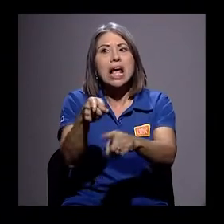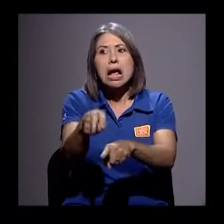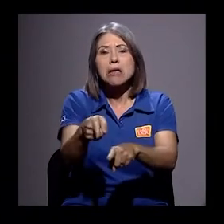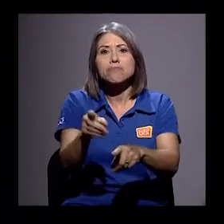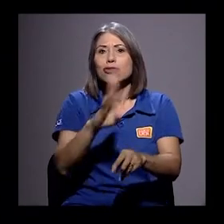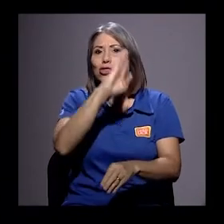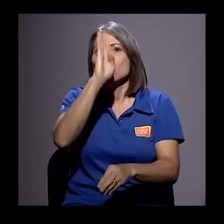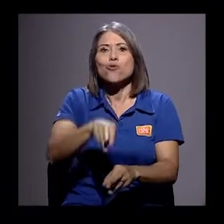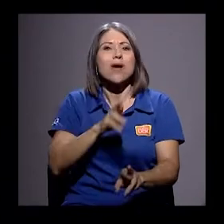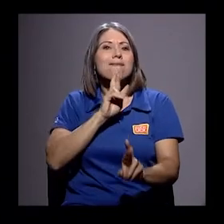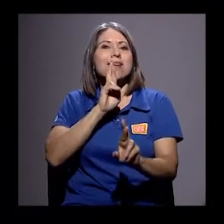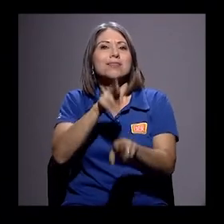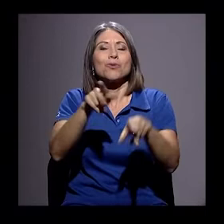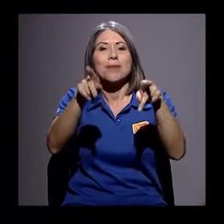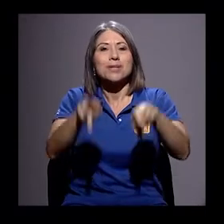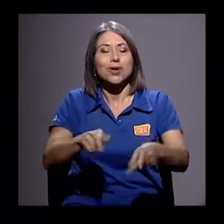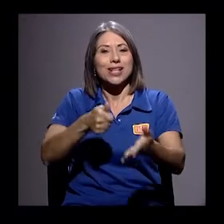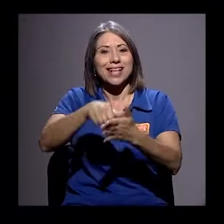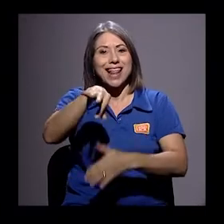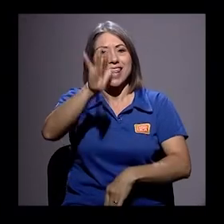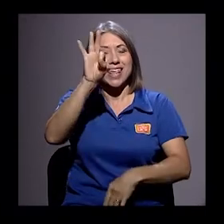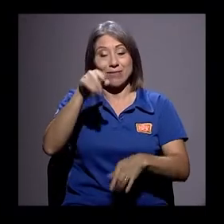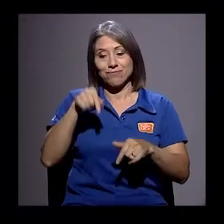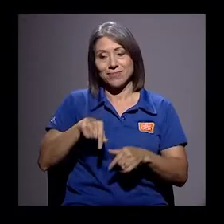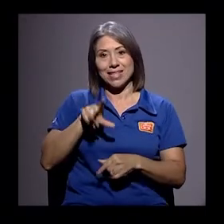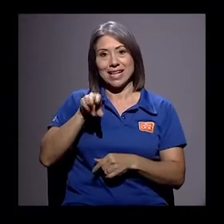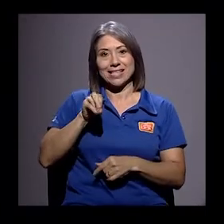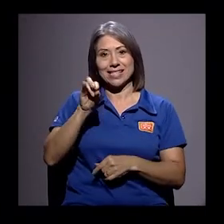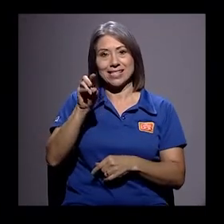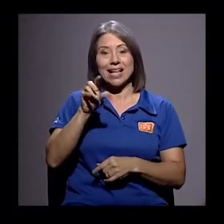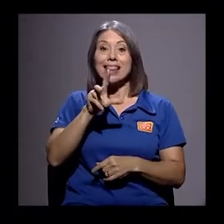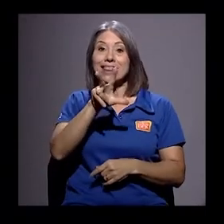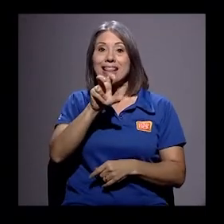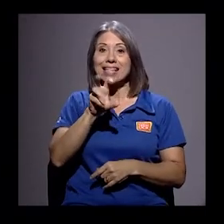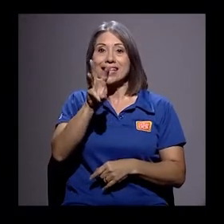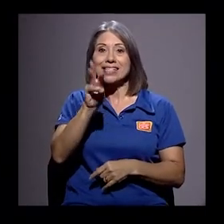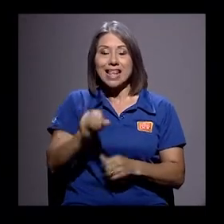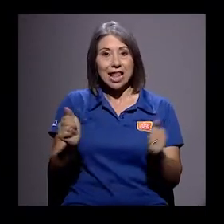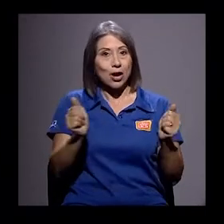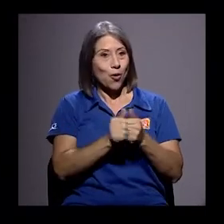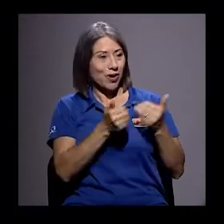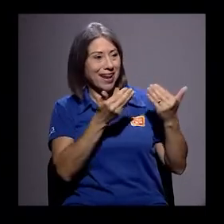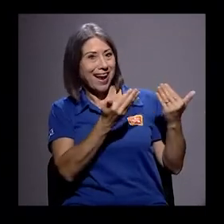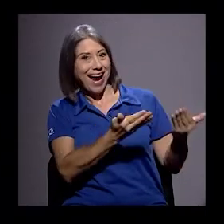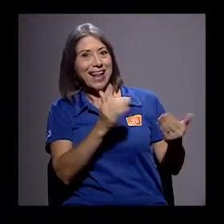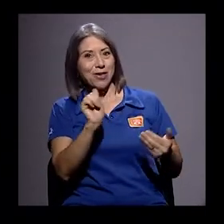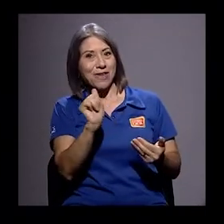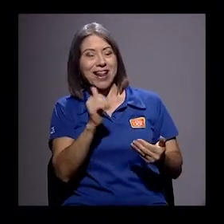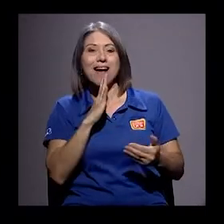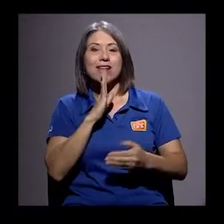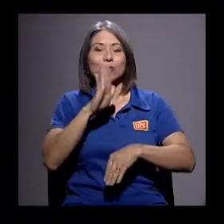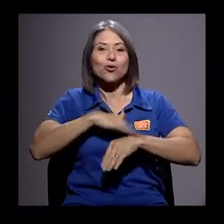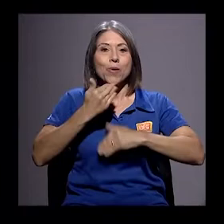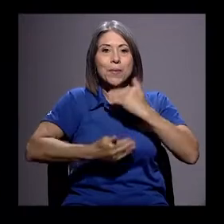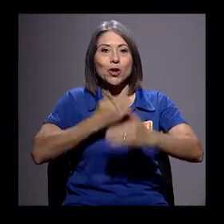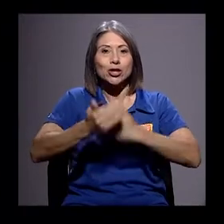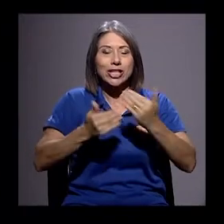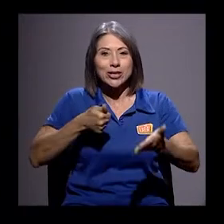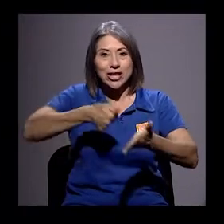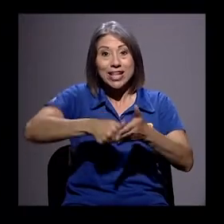contestatarios a quienes le eligen estamos en 360 con la carga de daño a abrir hablando de procesos electorales